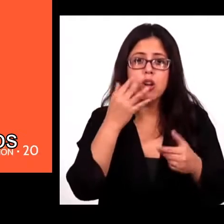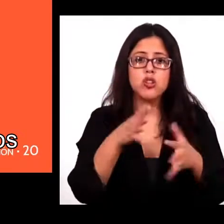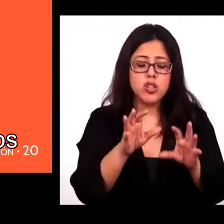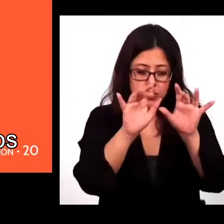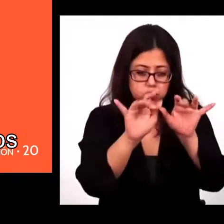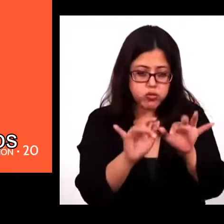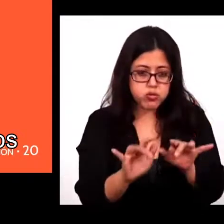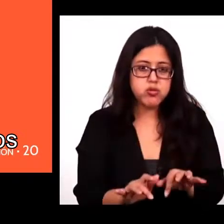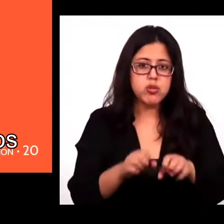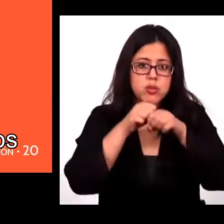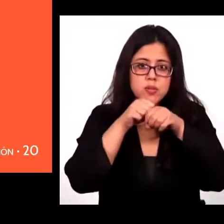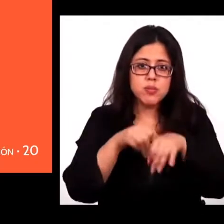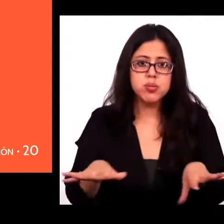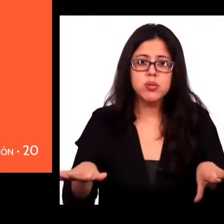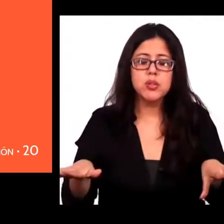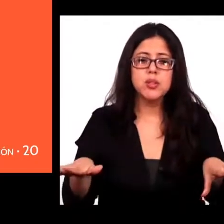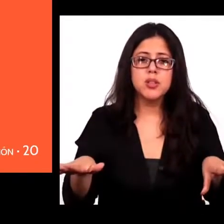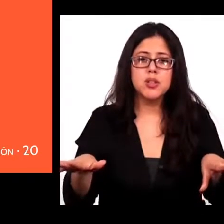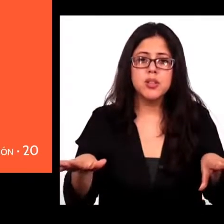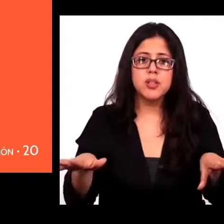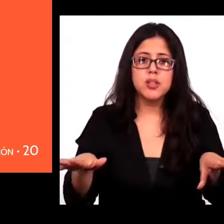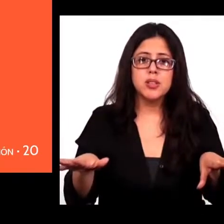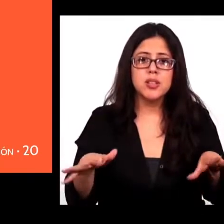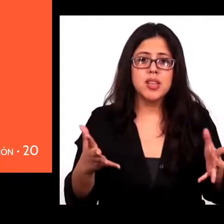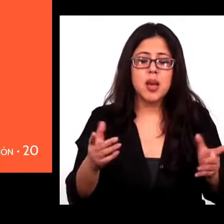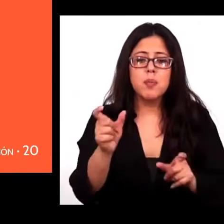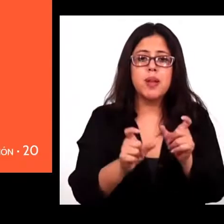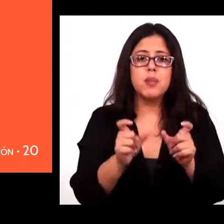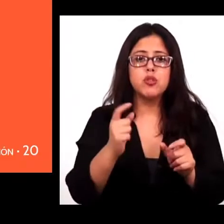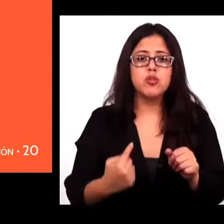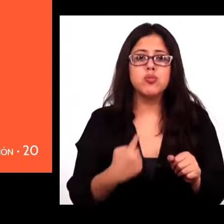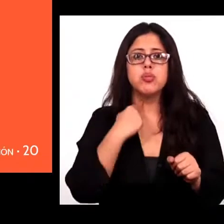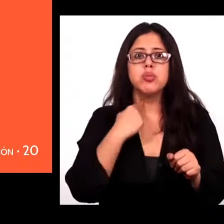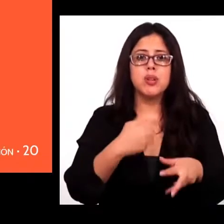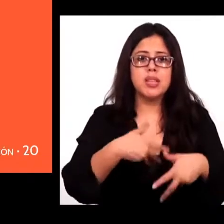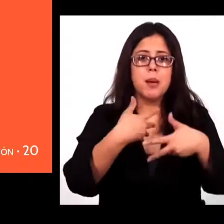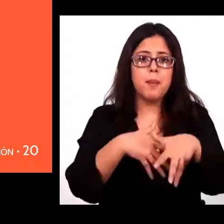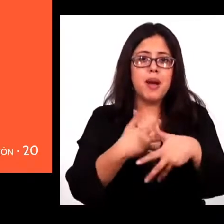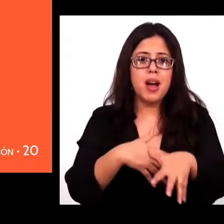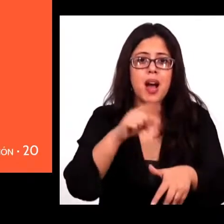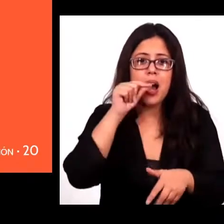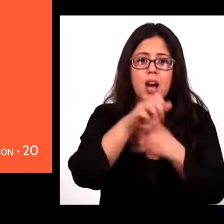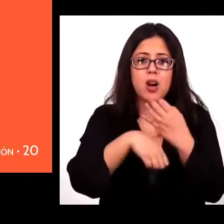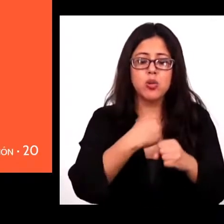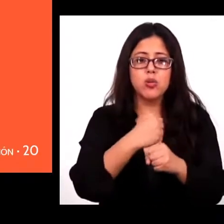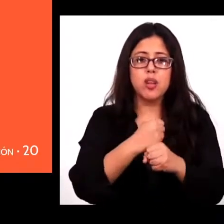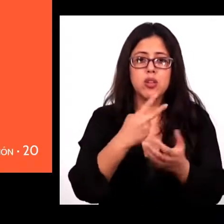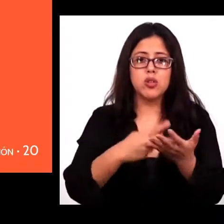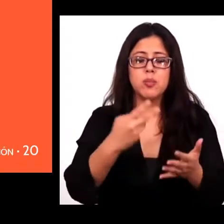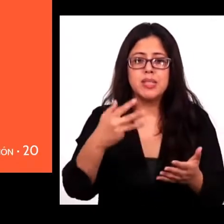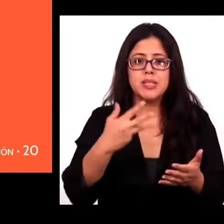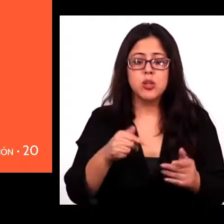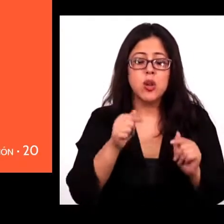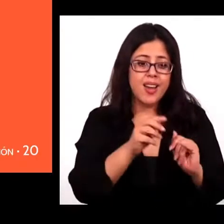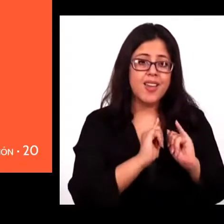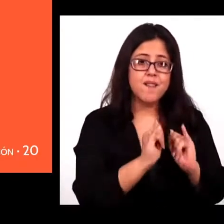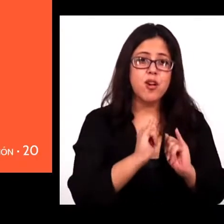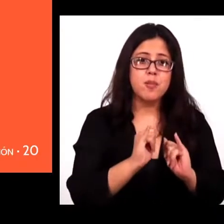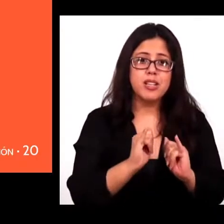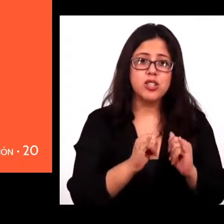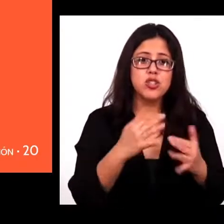difunda debidamente el portal informativo para víctimas de manifestaciones de octubre de 2019, con información